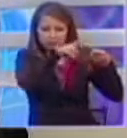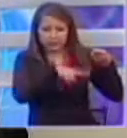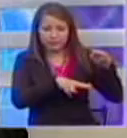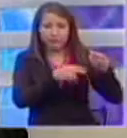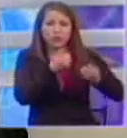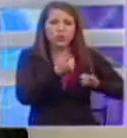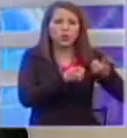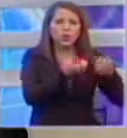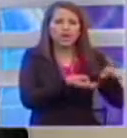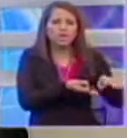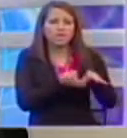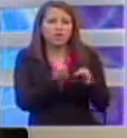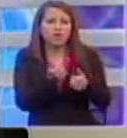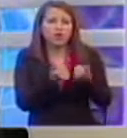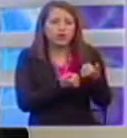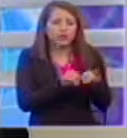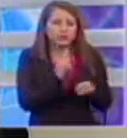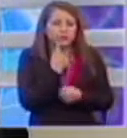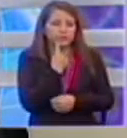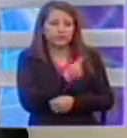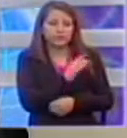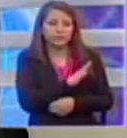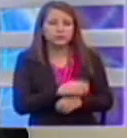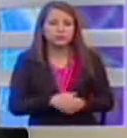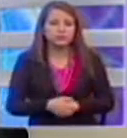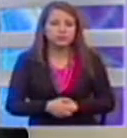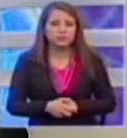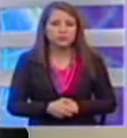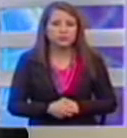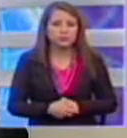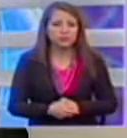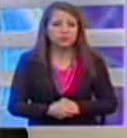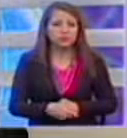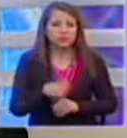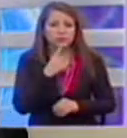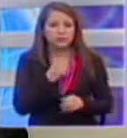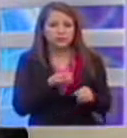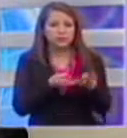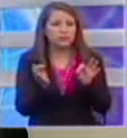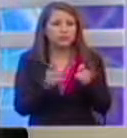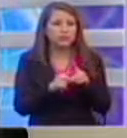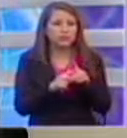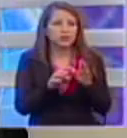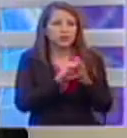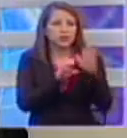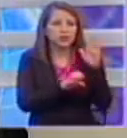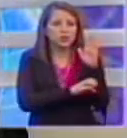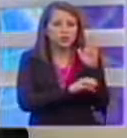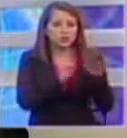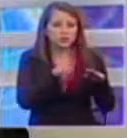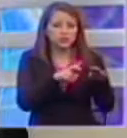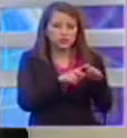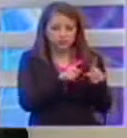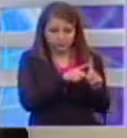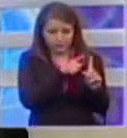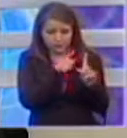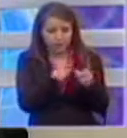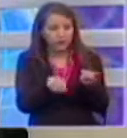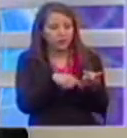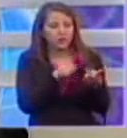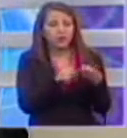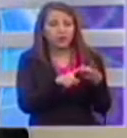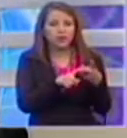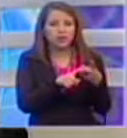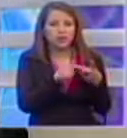es la alternativa? Es decir, usted dice que hay una especie de inacción del Consejo Nacional Electoral, por un lado, y por otro, que